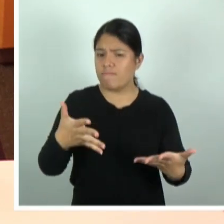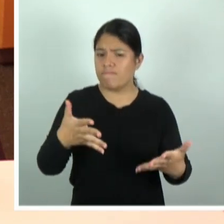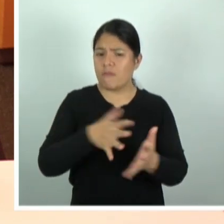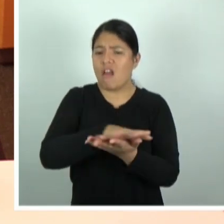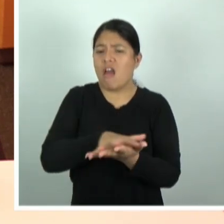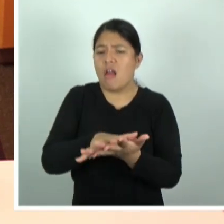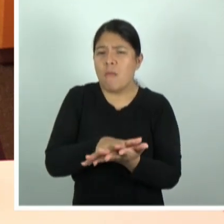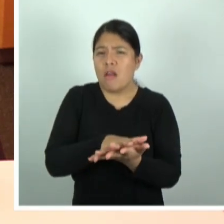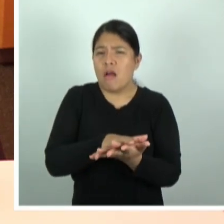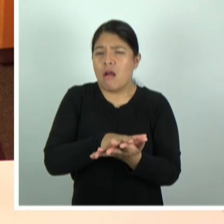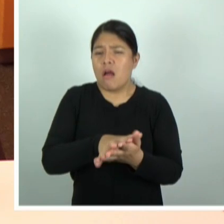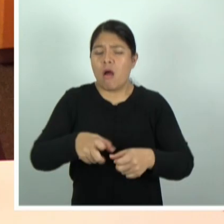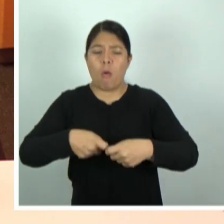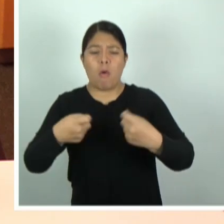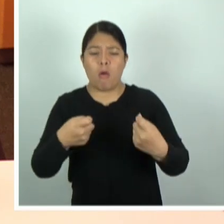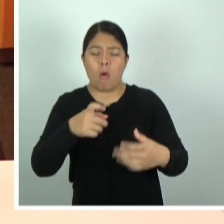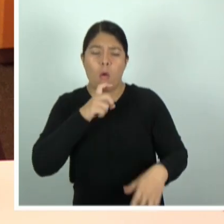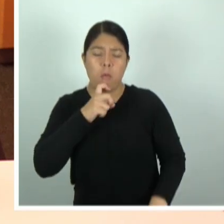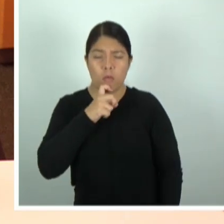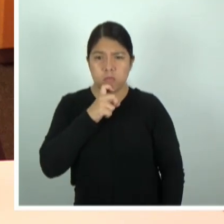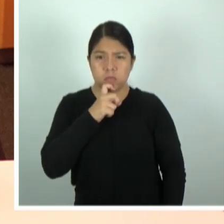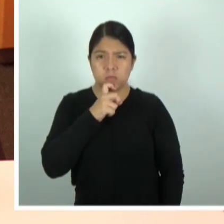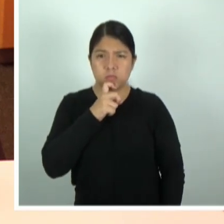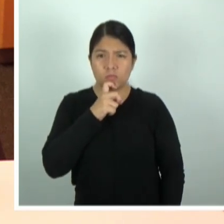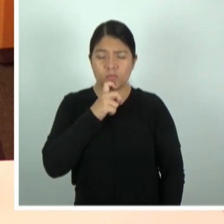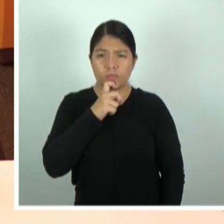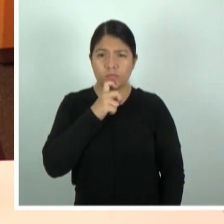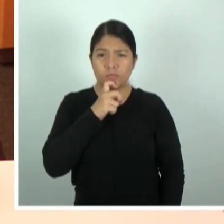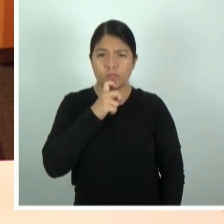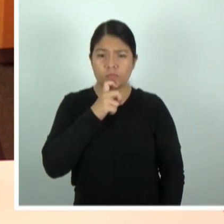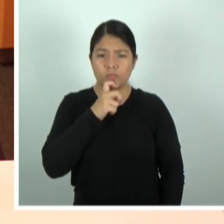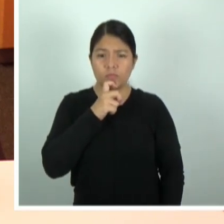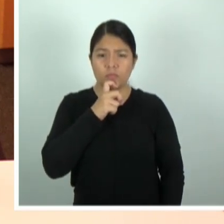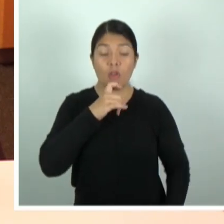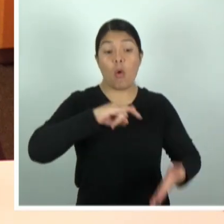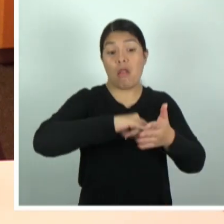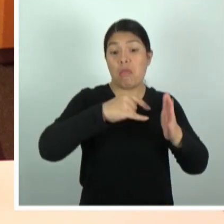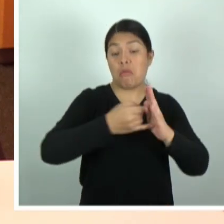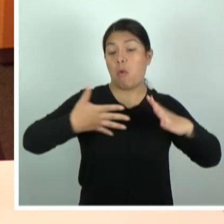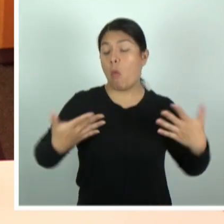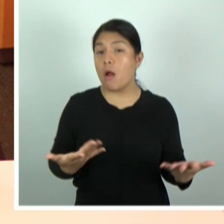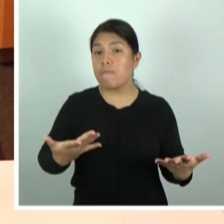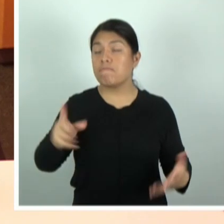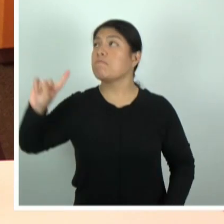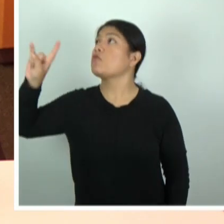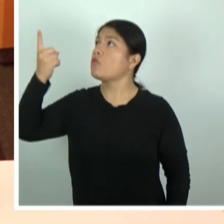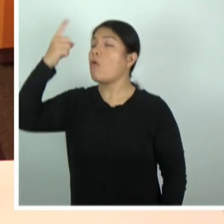eliminar ese poder que nos separaba? La solución era que Dios el